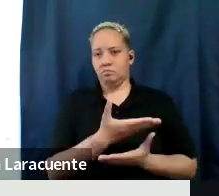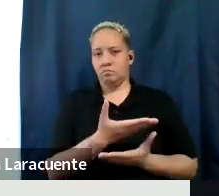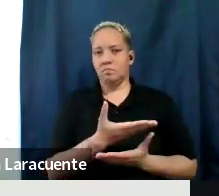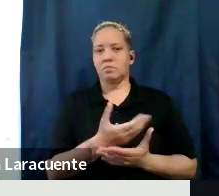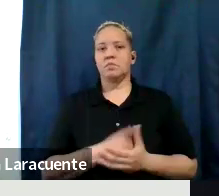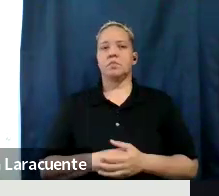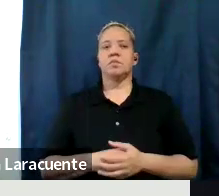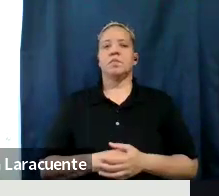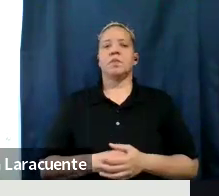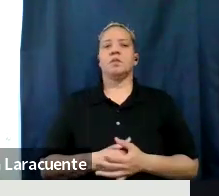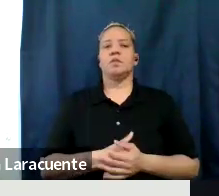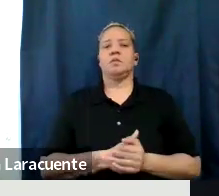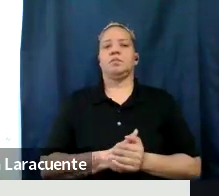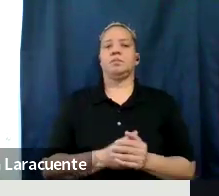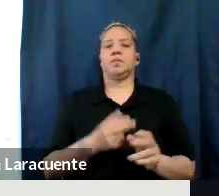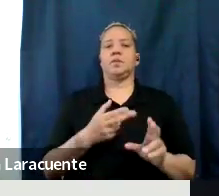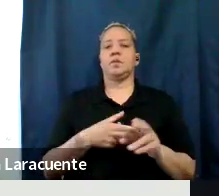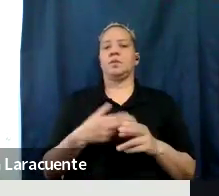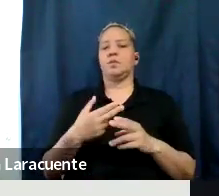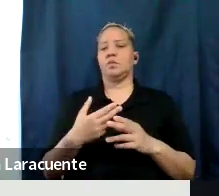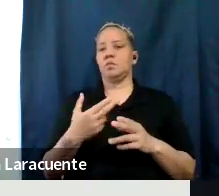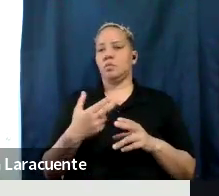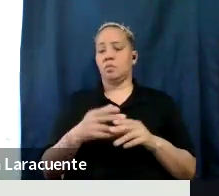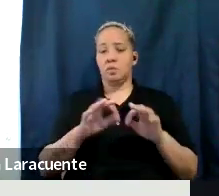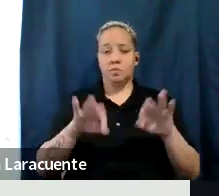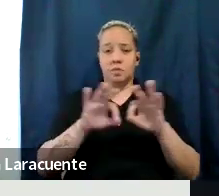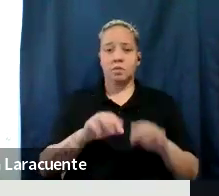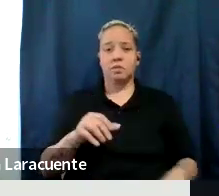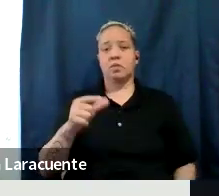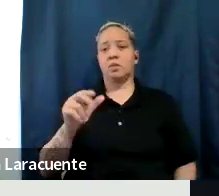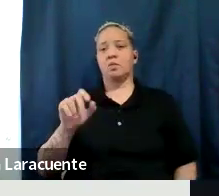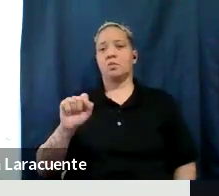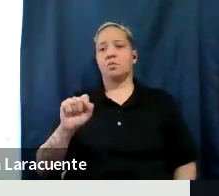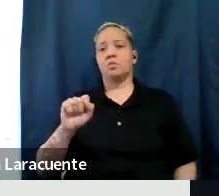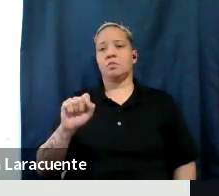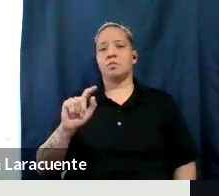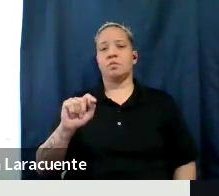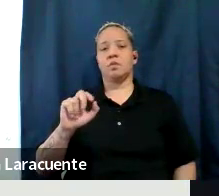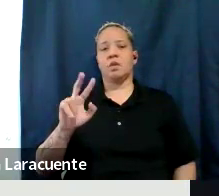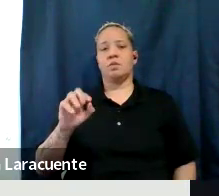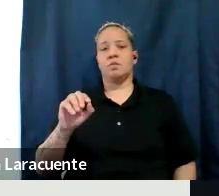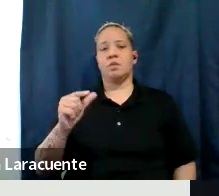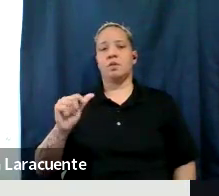pantalla, participan nombres tan ilustres como Gustavo Agraíz, Carmen Alicia